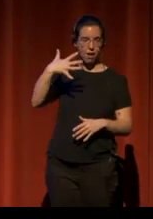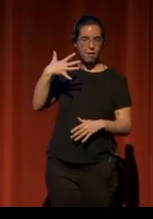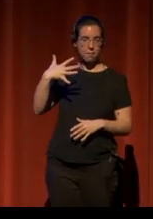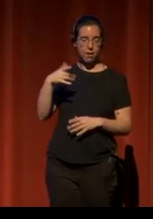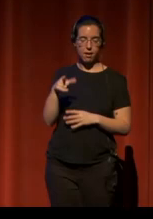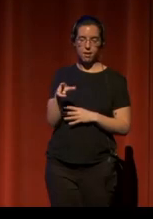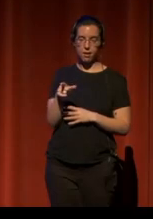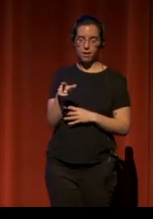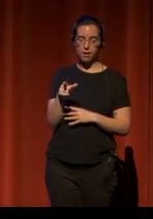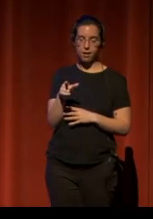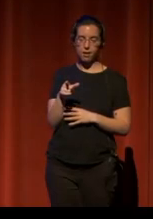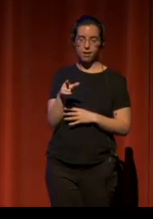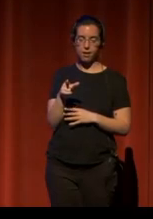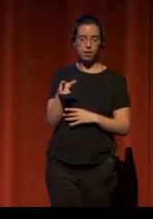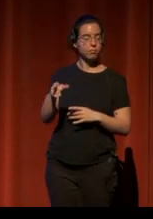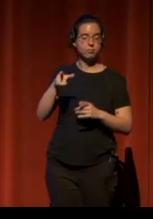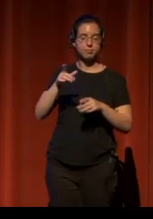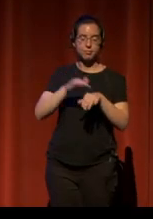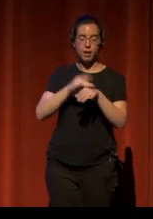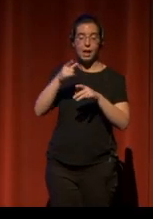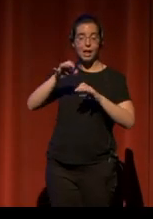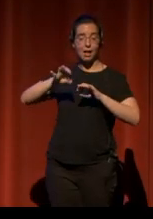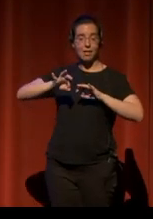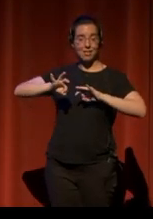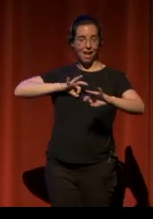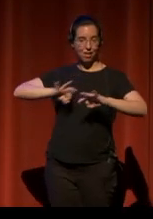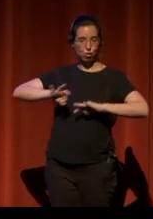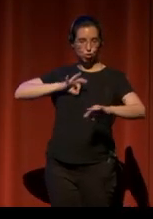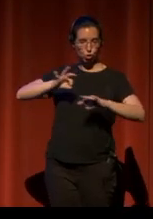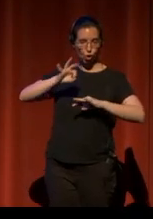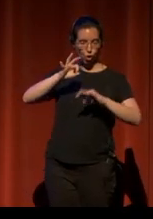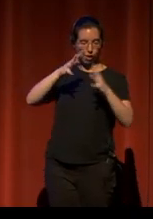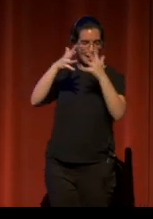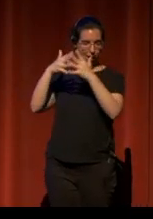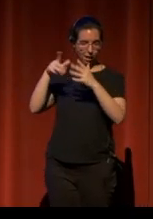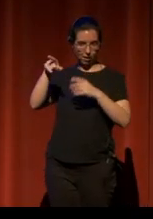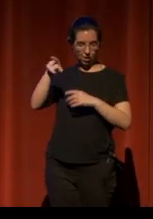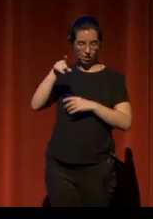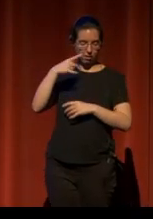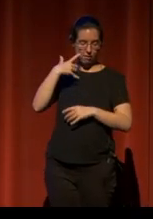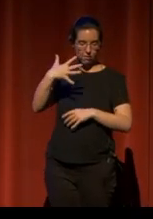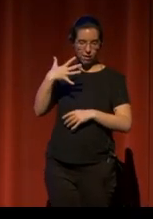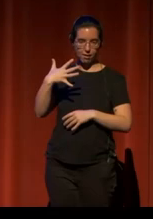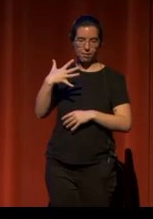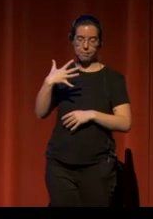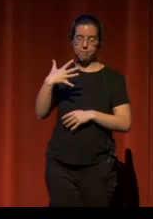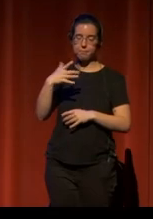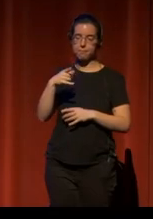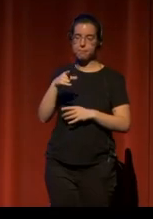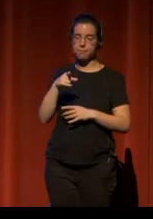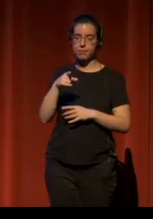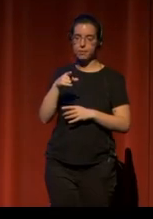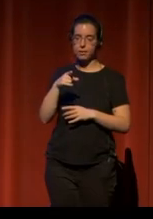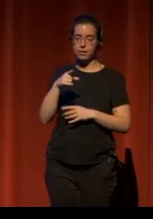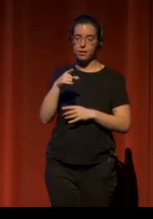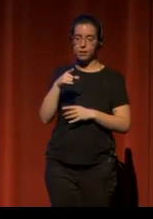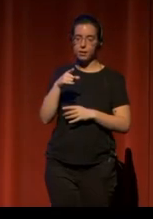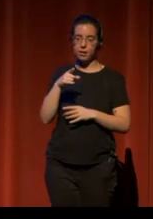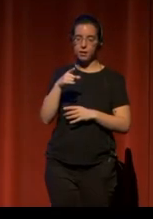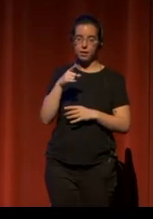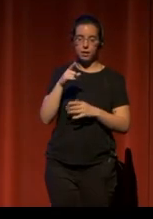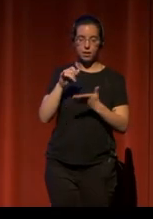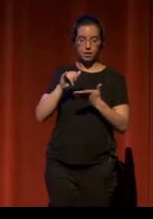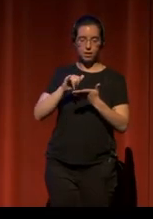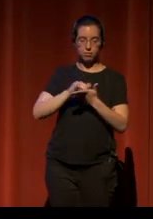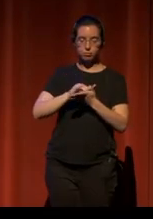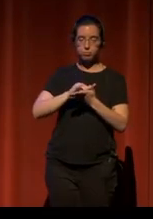famoso teatro de aquí de de Nueva York por eso me se me Andrew carnic e filántropo